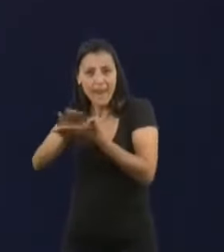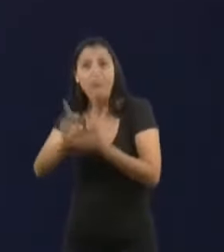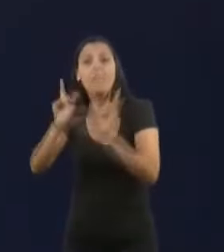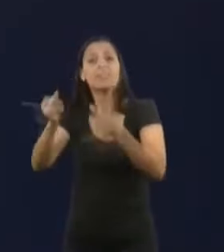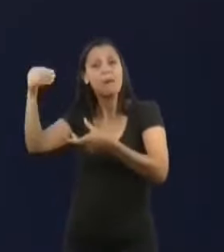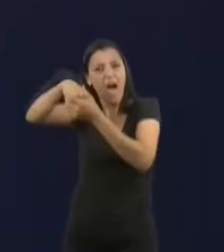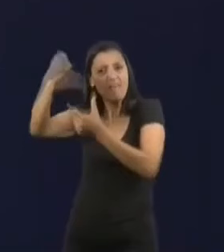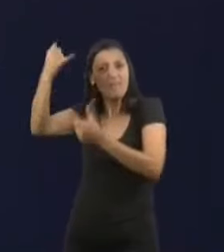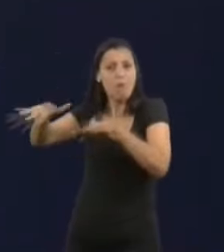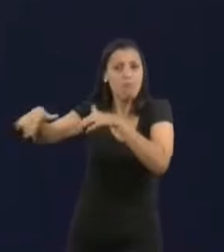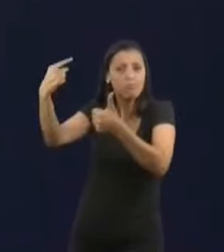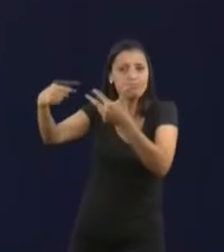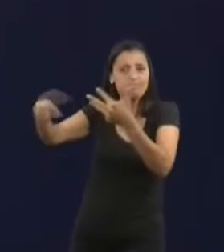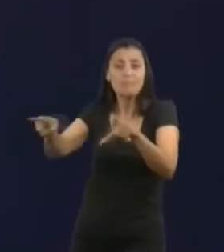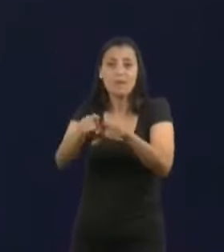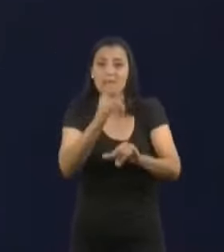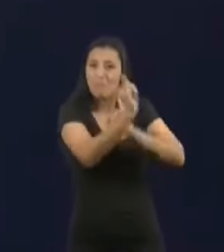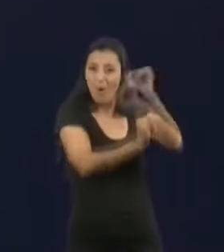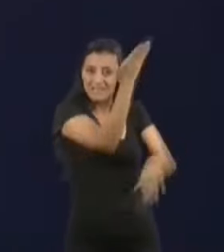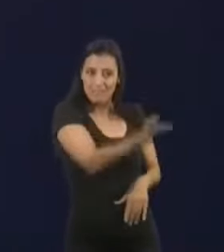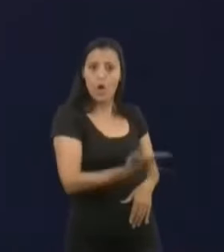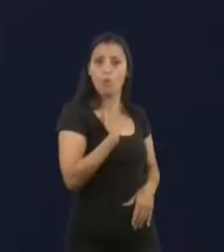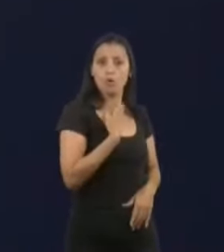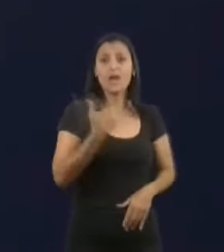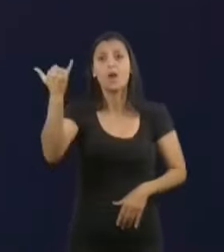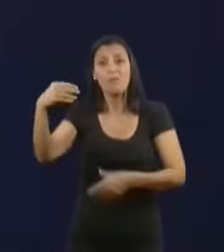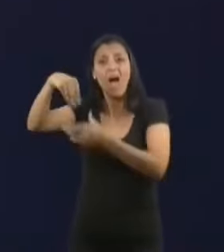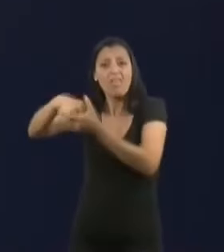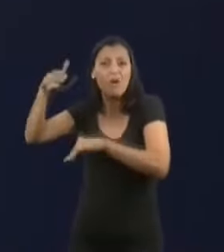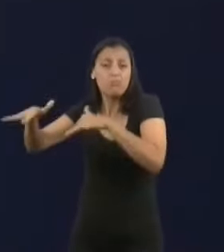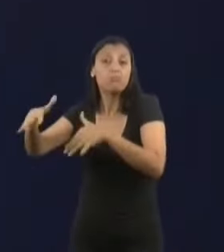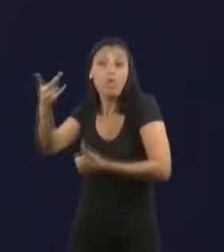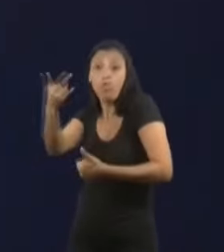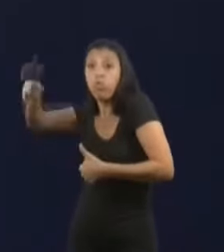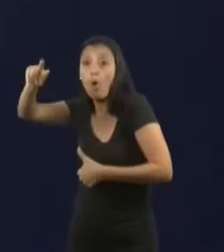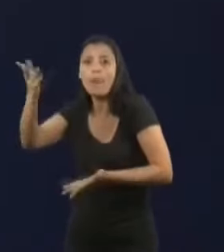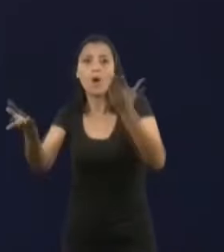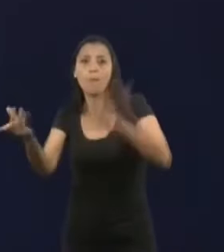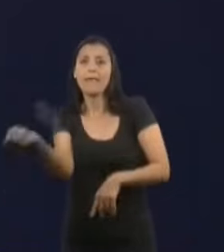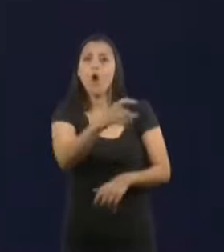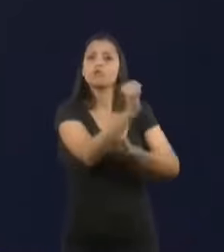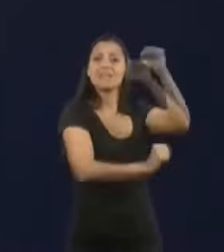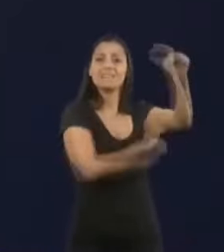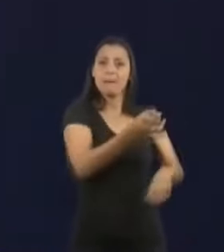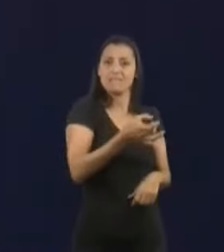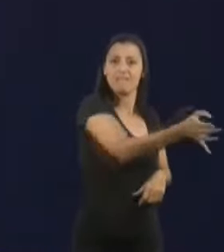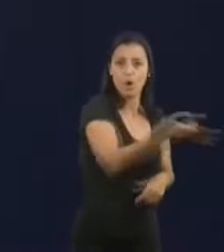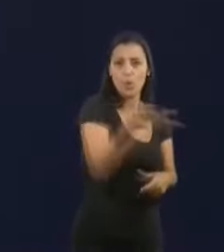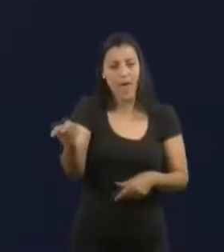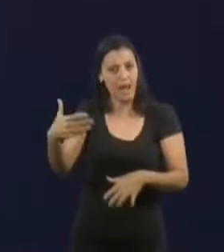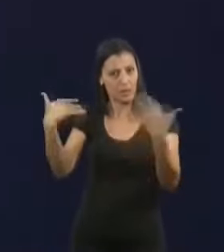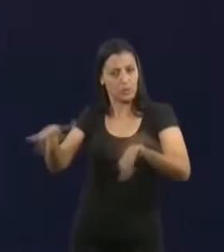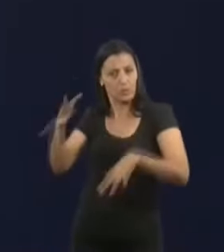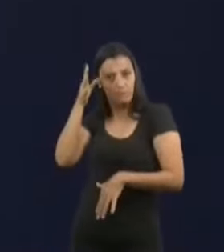que como bien explicó también El Vocero estaban duplicadas en las en las demás empresas ferroviarias esto